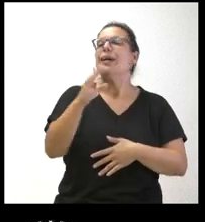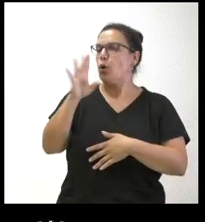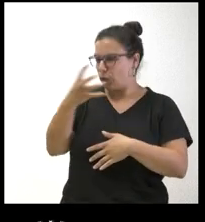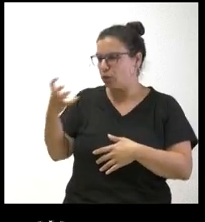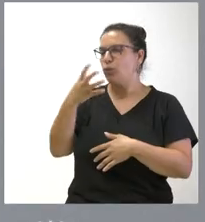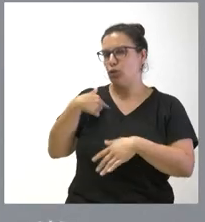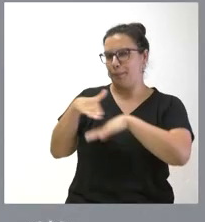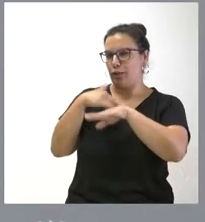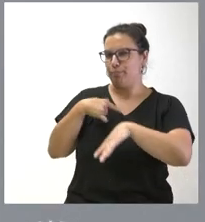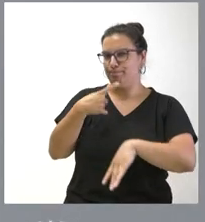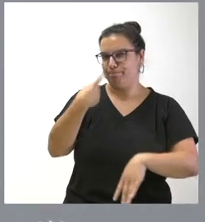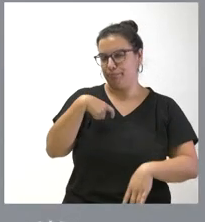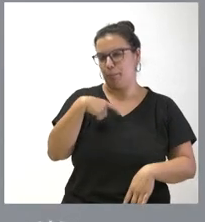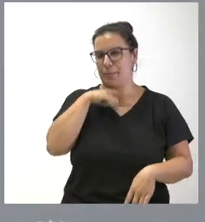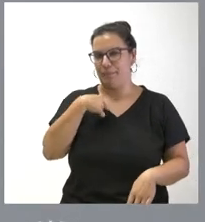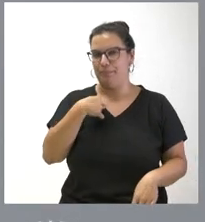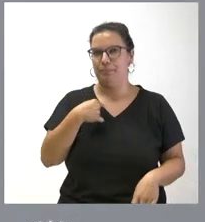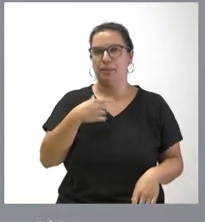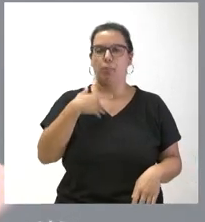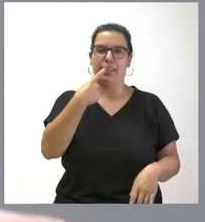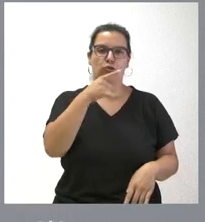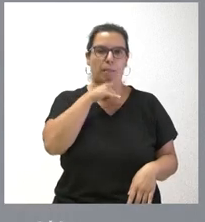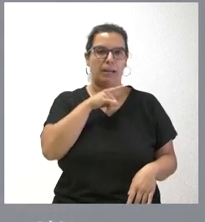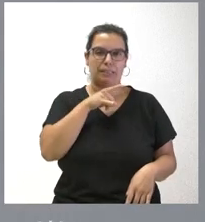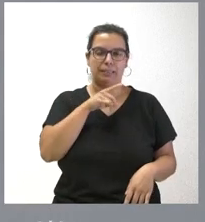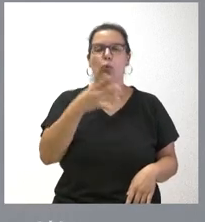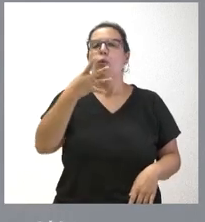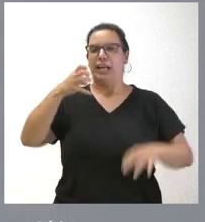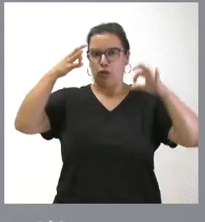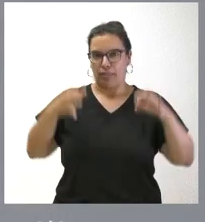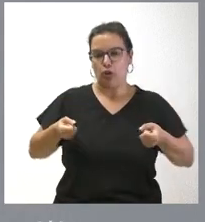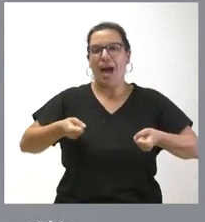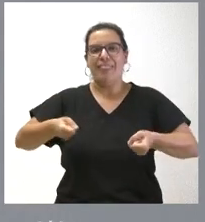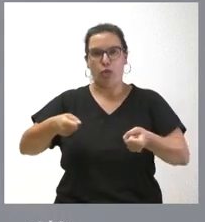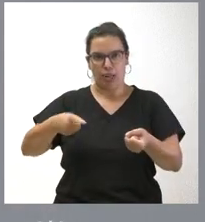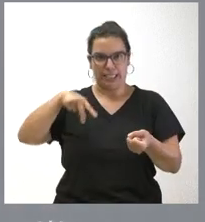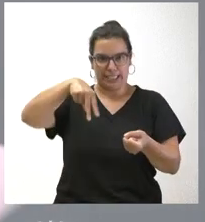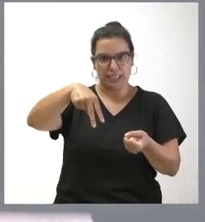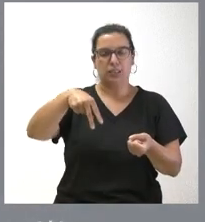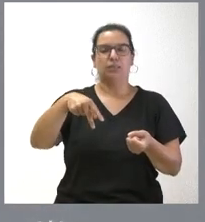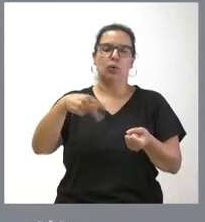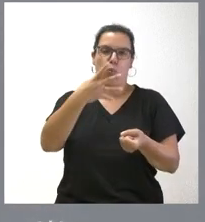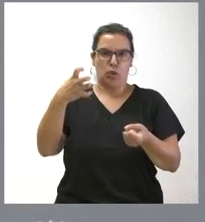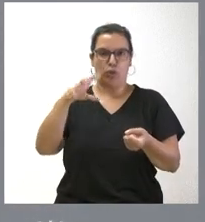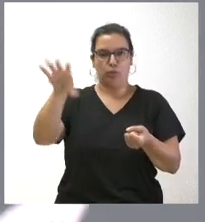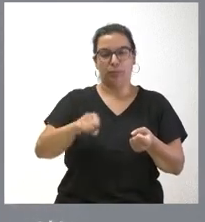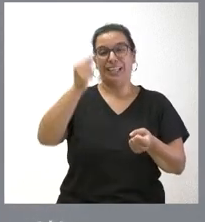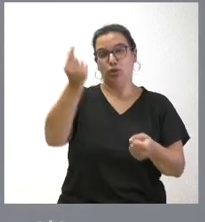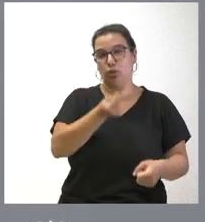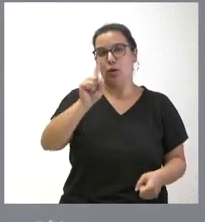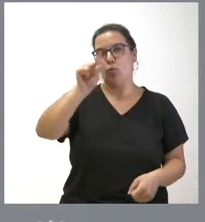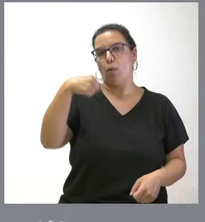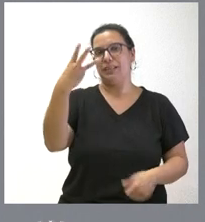400 Quizá lo he dicho mal el arma de las ocasiones son 400 andadores efectivamente por un coste de